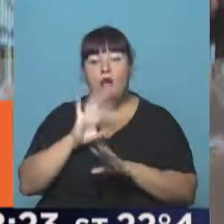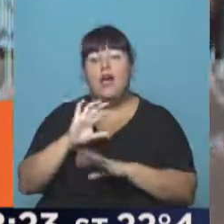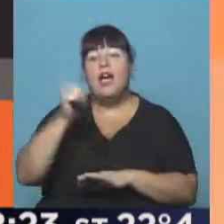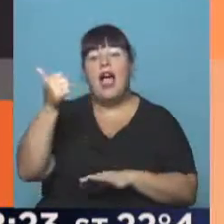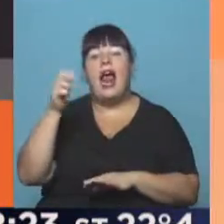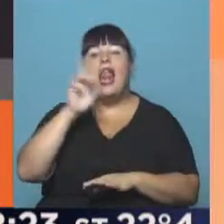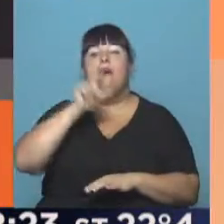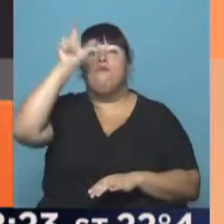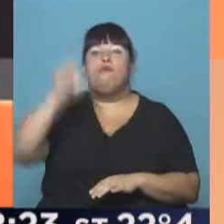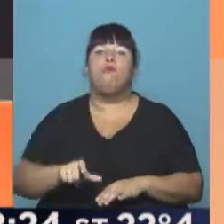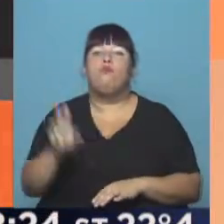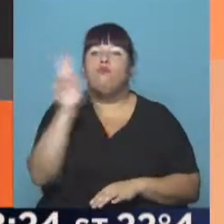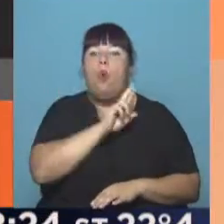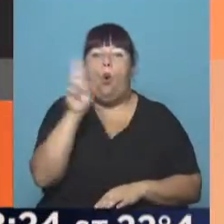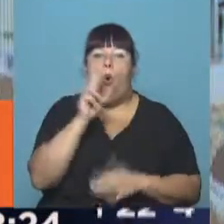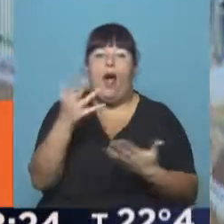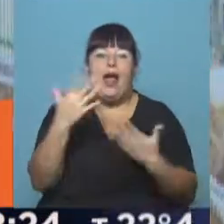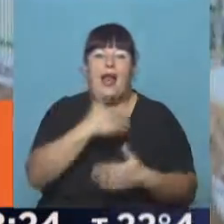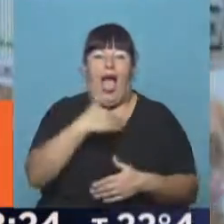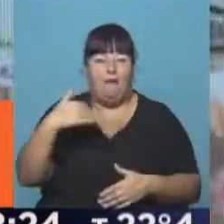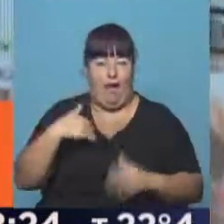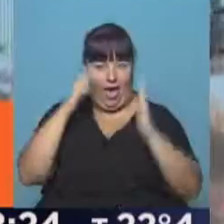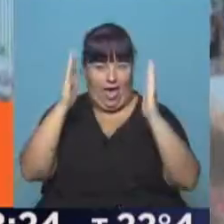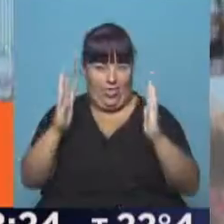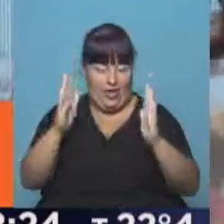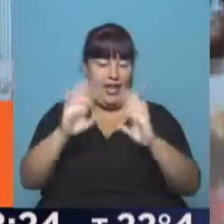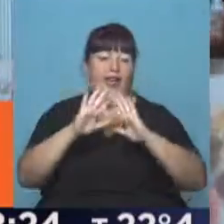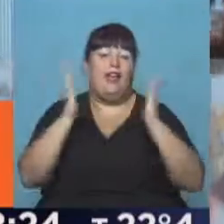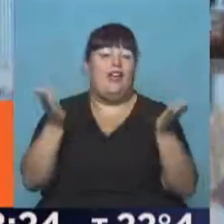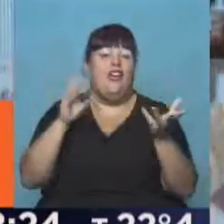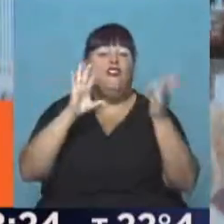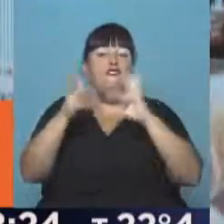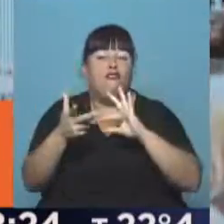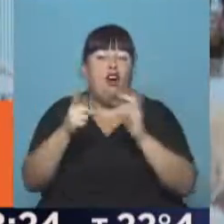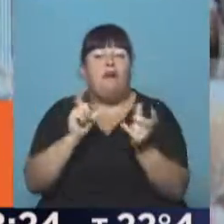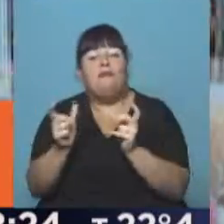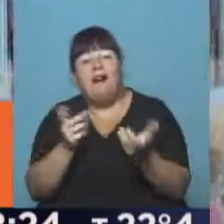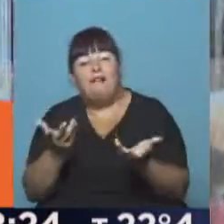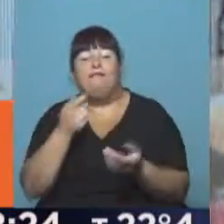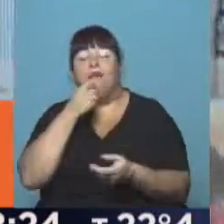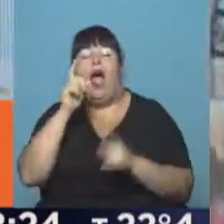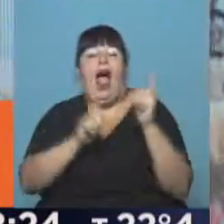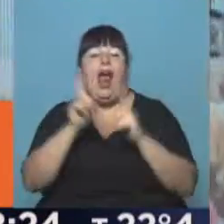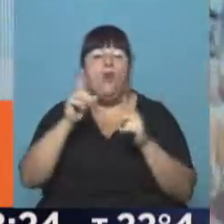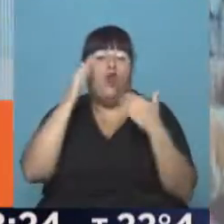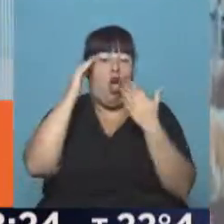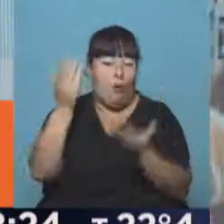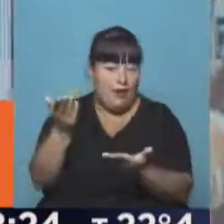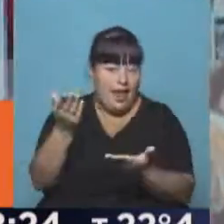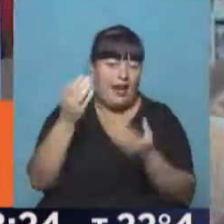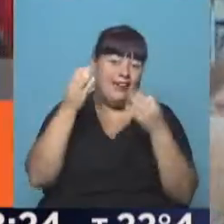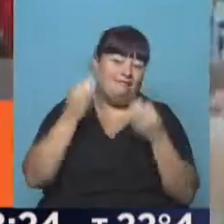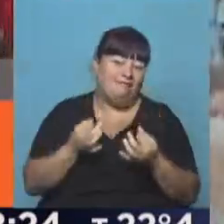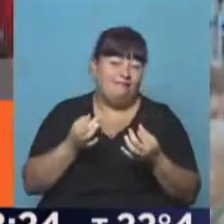la mujer con mayúscula, la Sagrada Madre, ¿no? Sí. Y que era una forma compensatoria. Hay ciertos homenajes que en